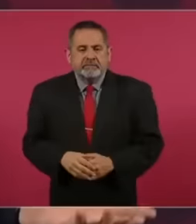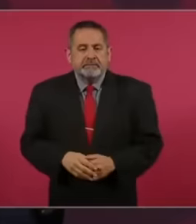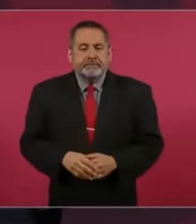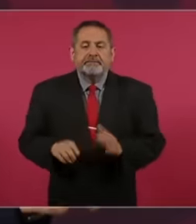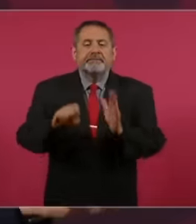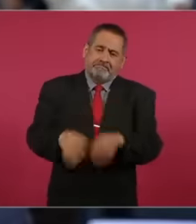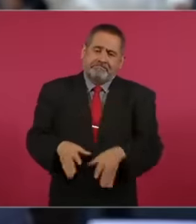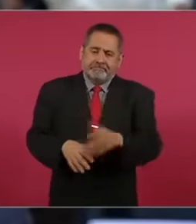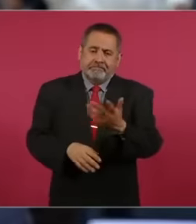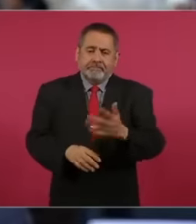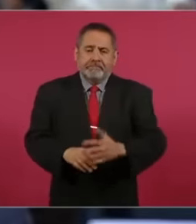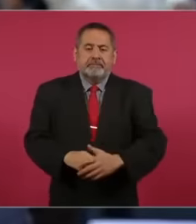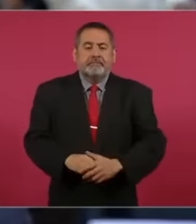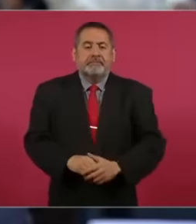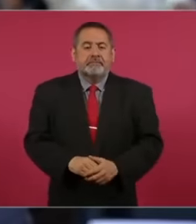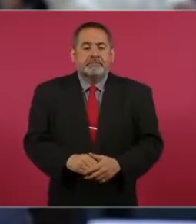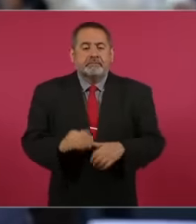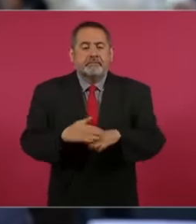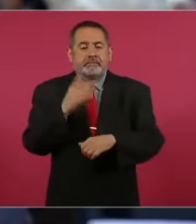un ejemplo.